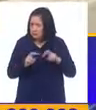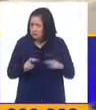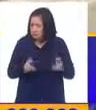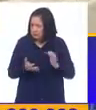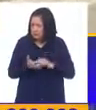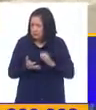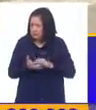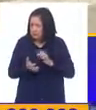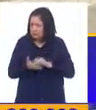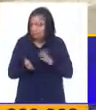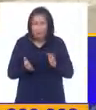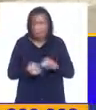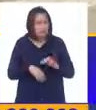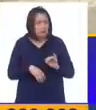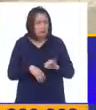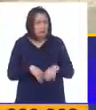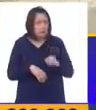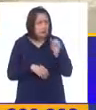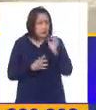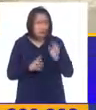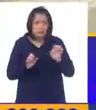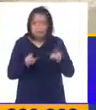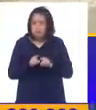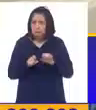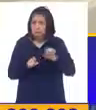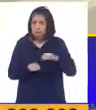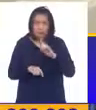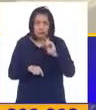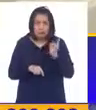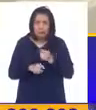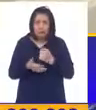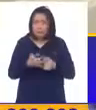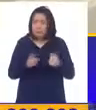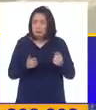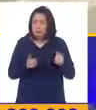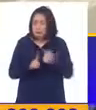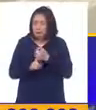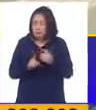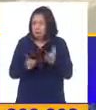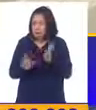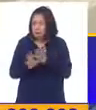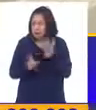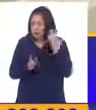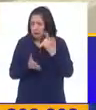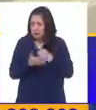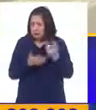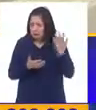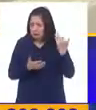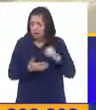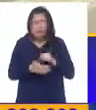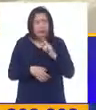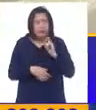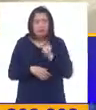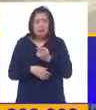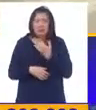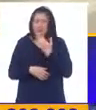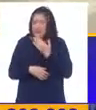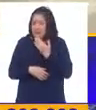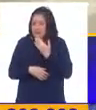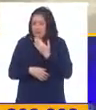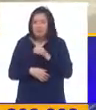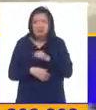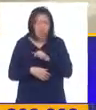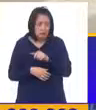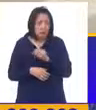más, revisa que John Kelvin también ha sido denunciado por violencia psicológica la semana pasada. Obviamente la denunciante es la señorita